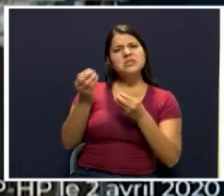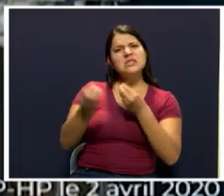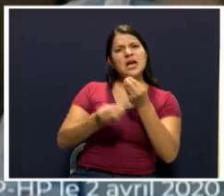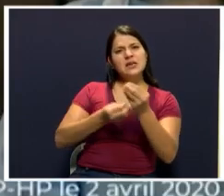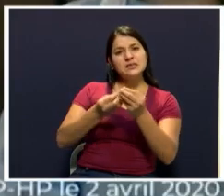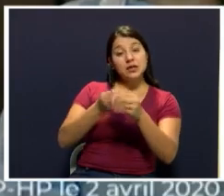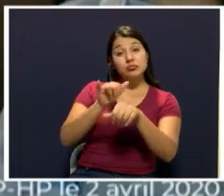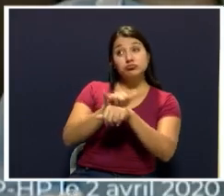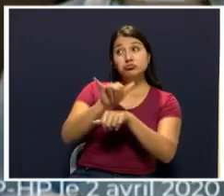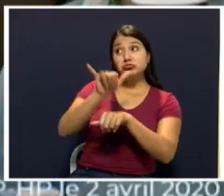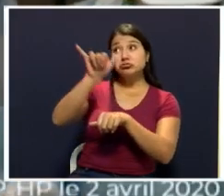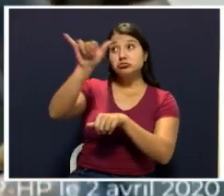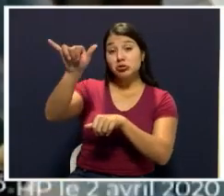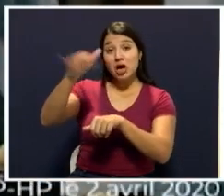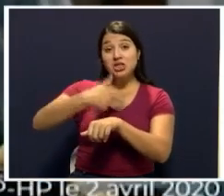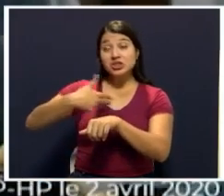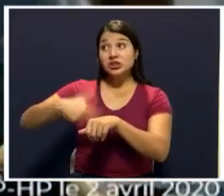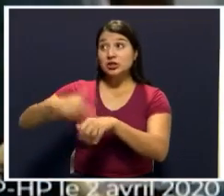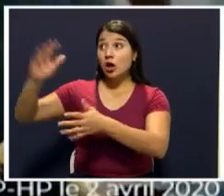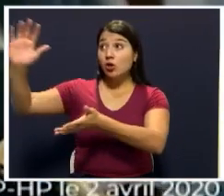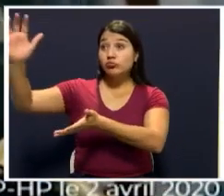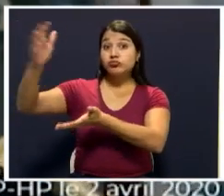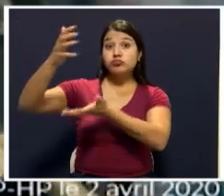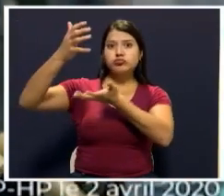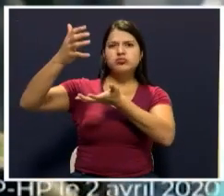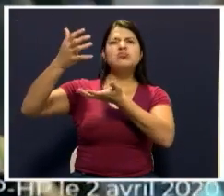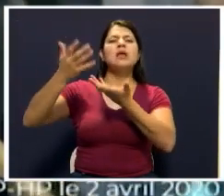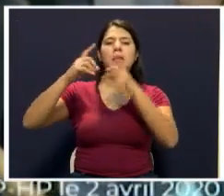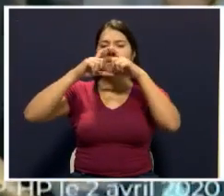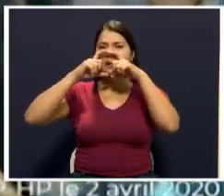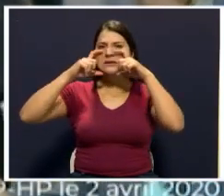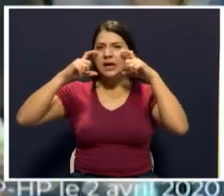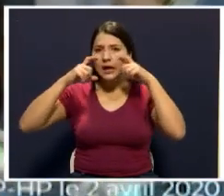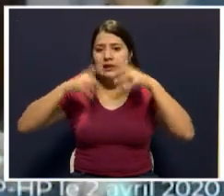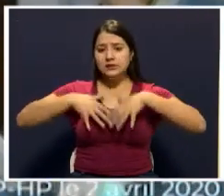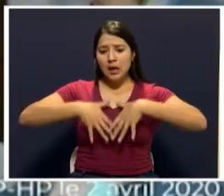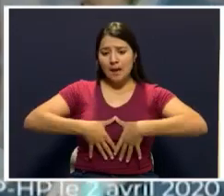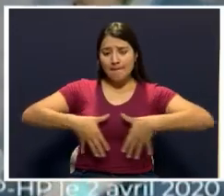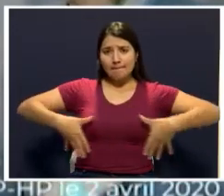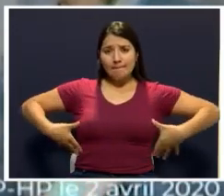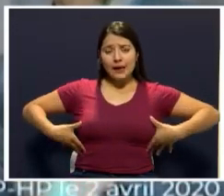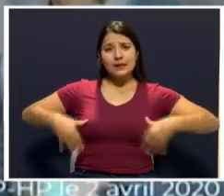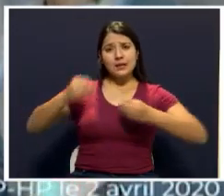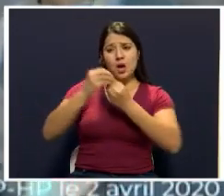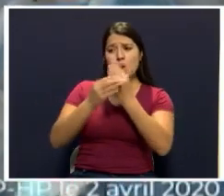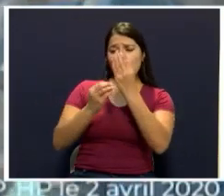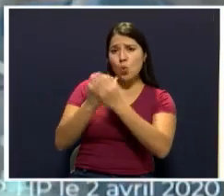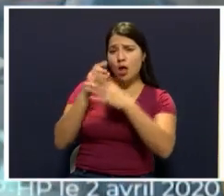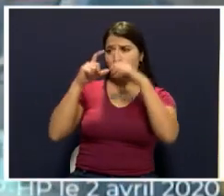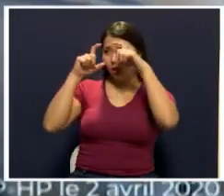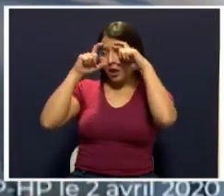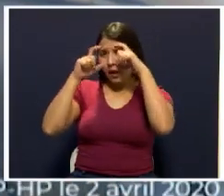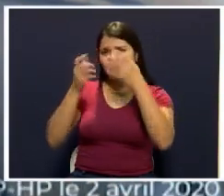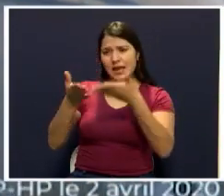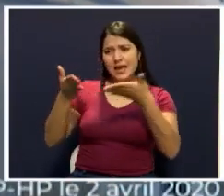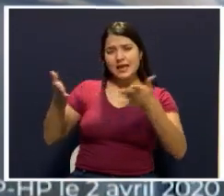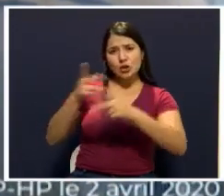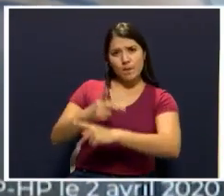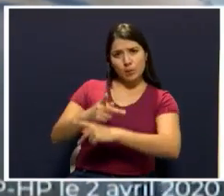mascarillas, respiradores para uso médico, batas, guantes, lentes y equipo de protección que en